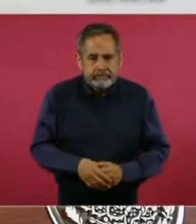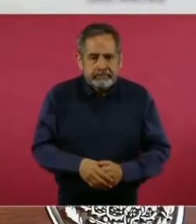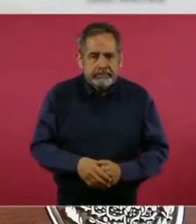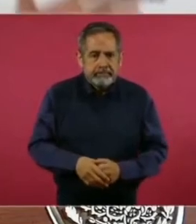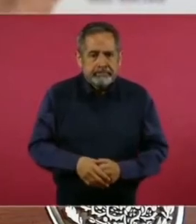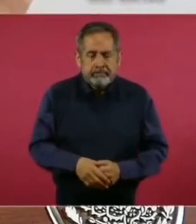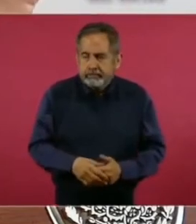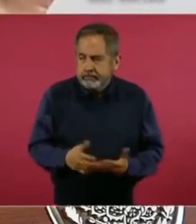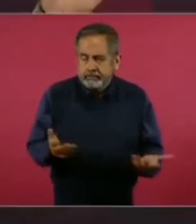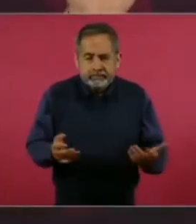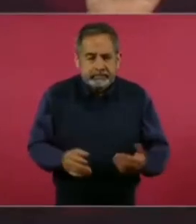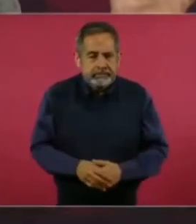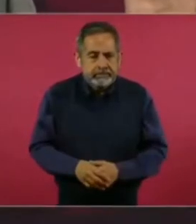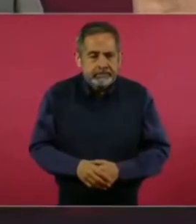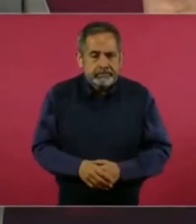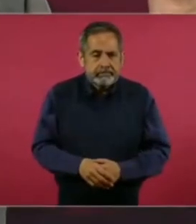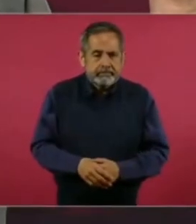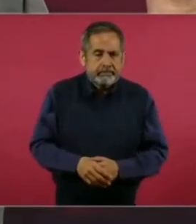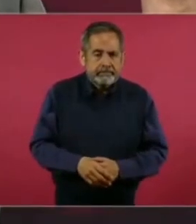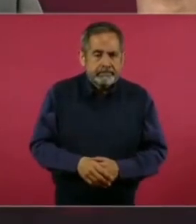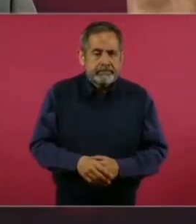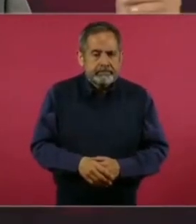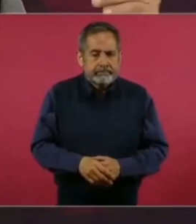Y bueno,